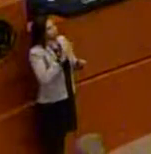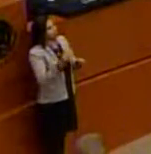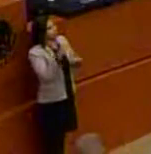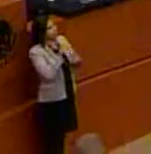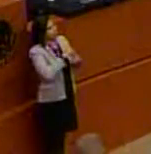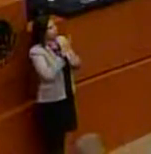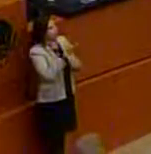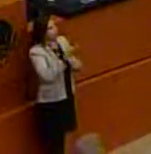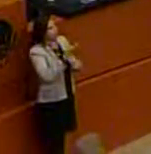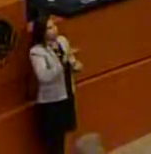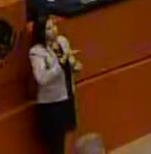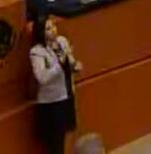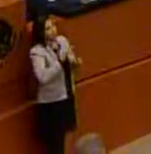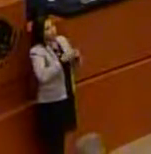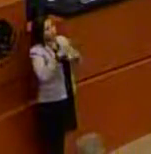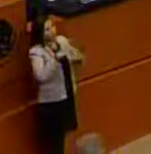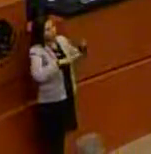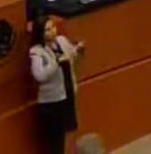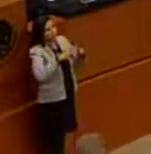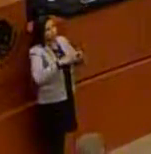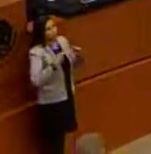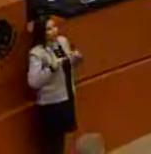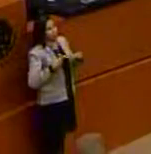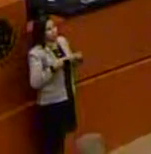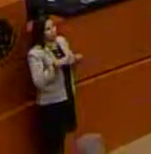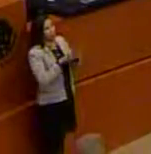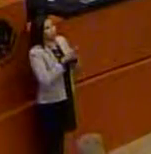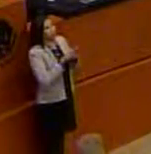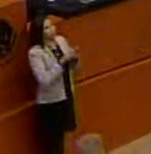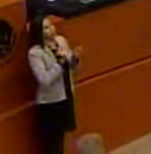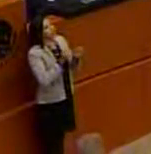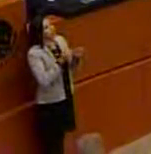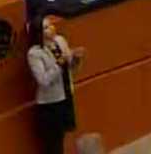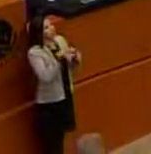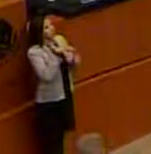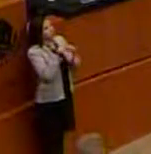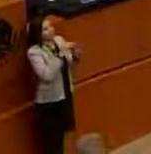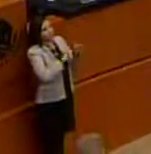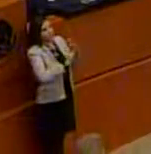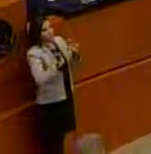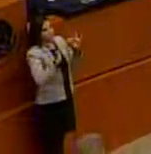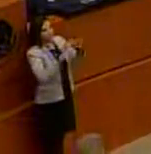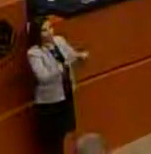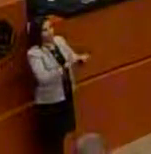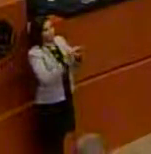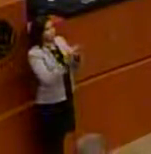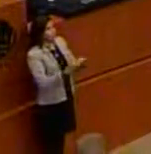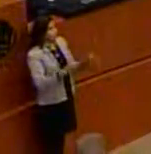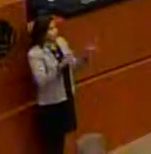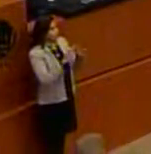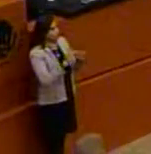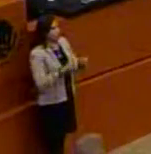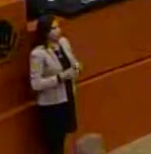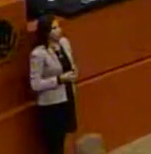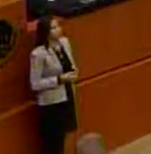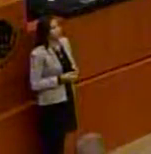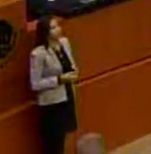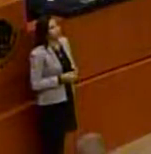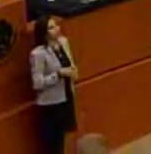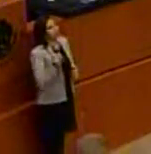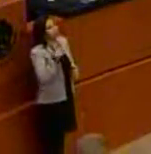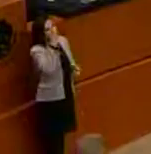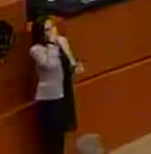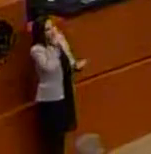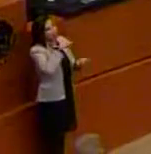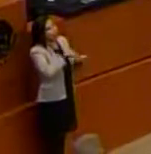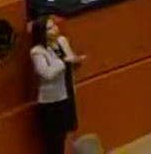también, como se dijo aquí, con niveles de inmigración que son significativos.